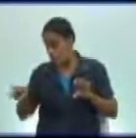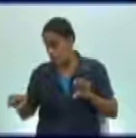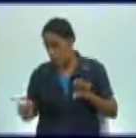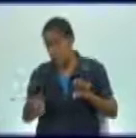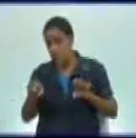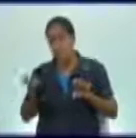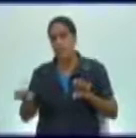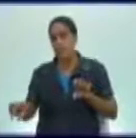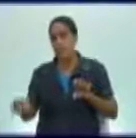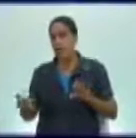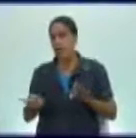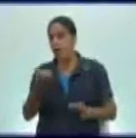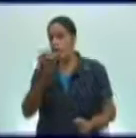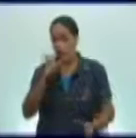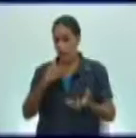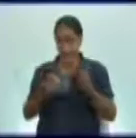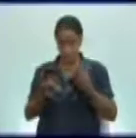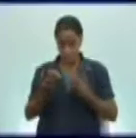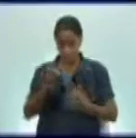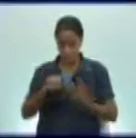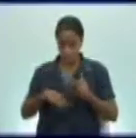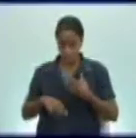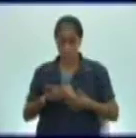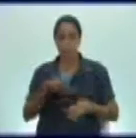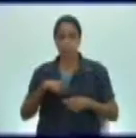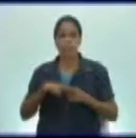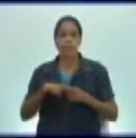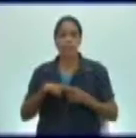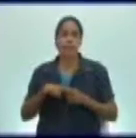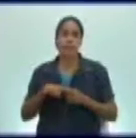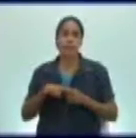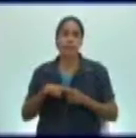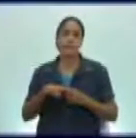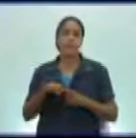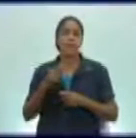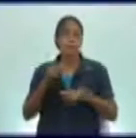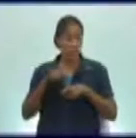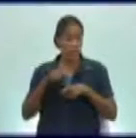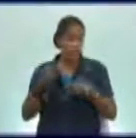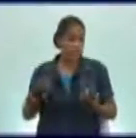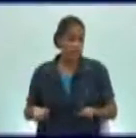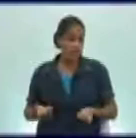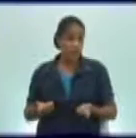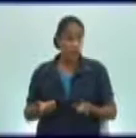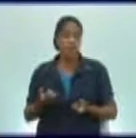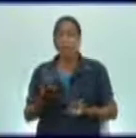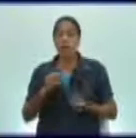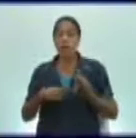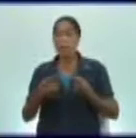con el alimento y es la que permite responder a los estímulos. Bien, la presencia de